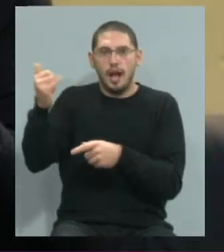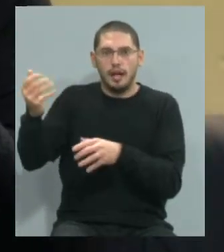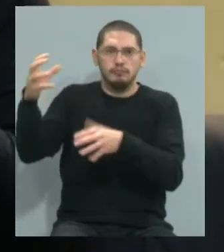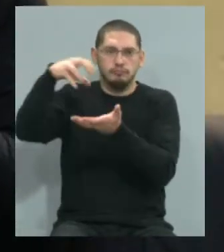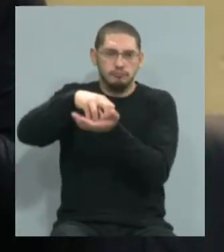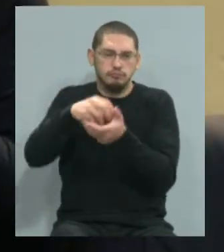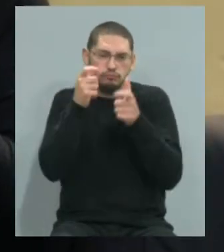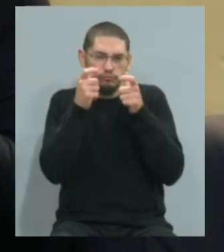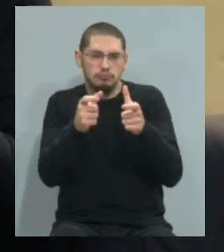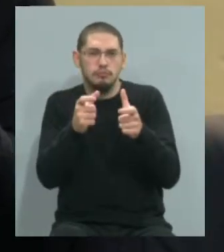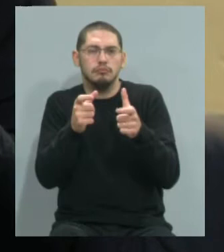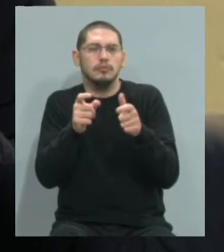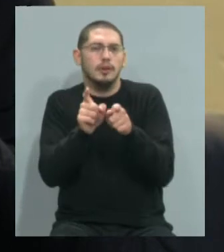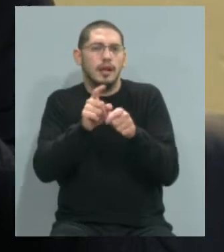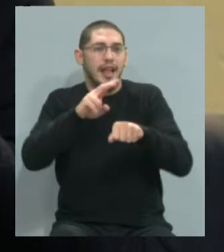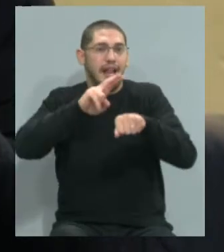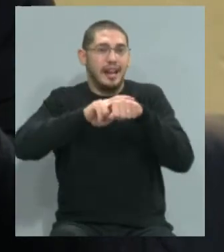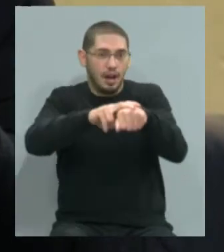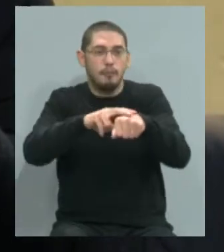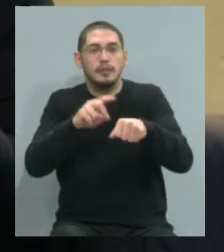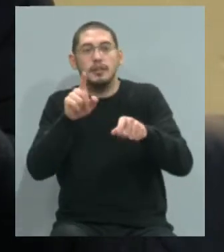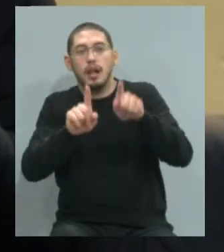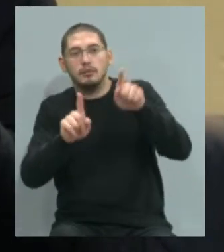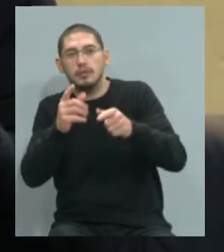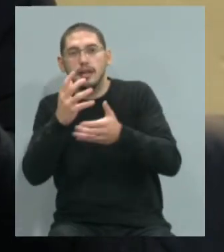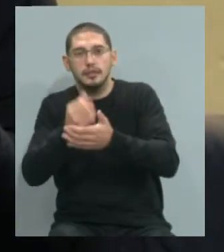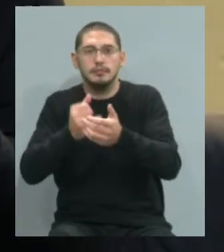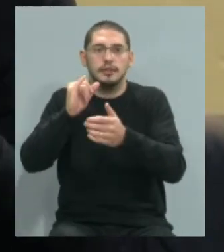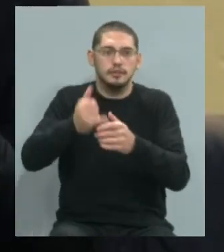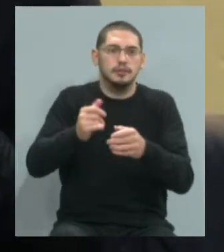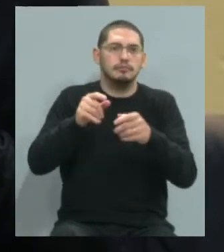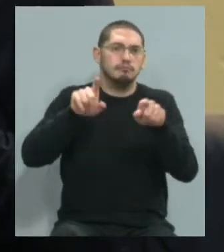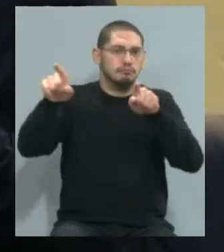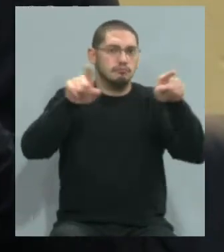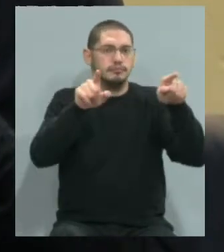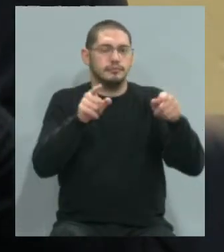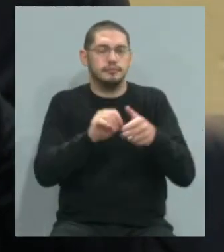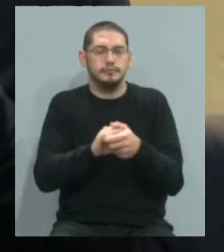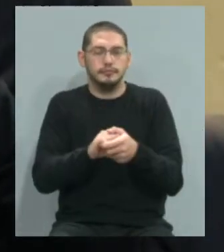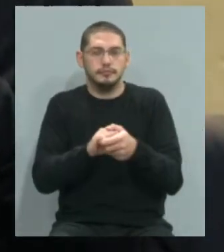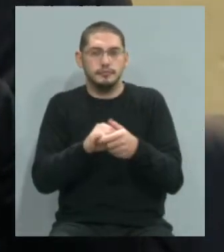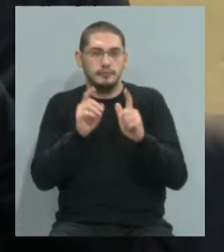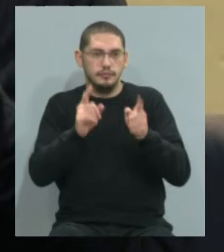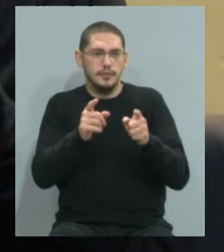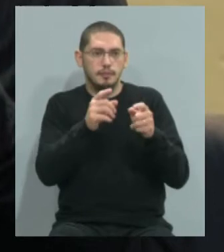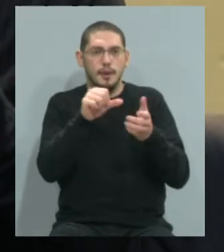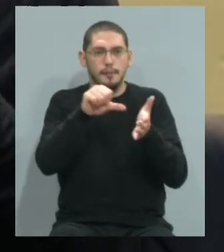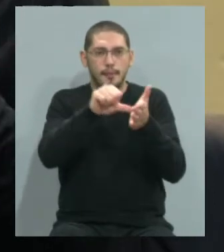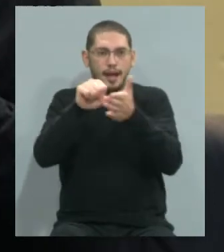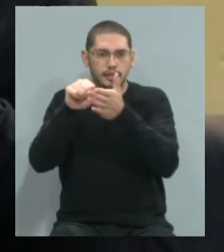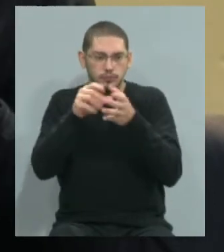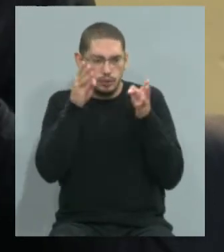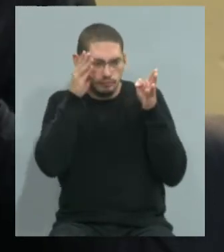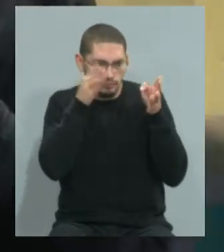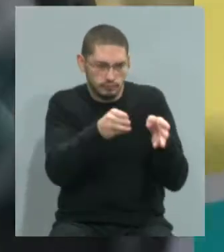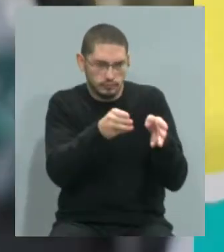estas recomendaciones, los países de alguna manera con sus puntos focales, porque así se llama el punto focal que cada país pone una vez